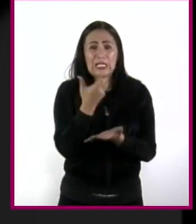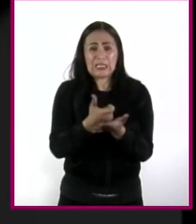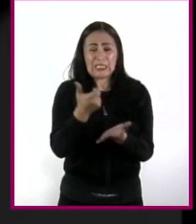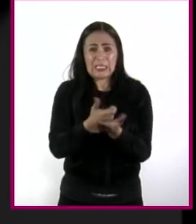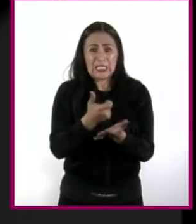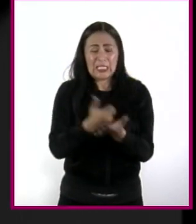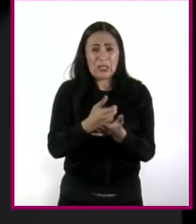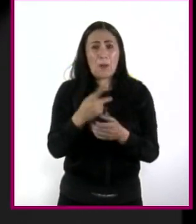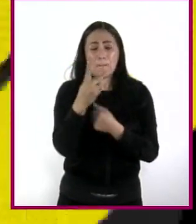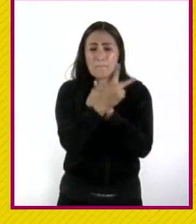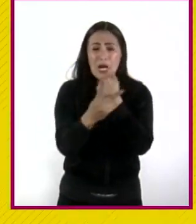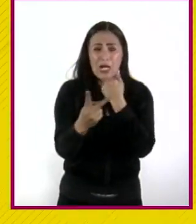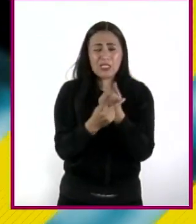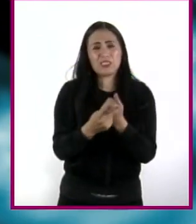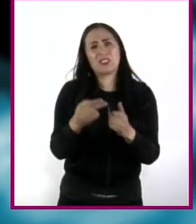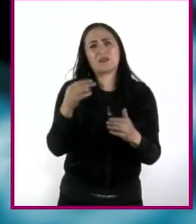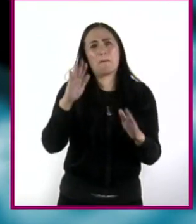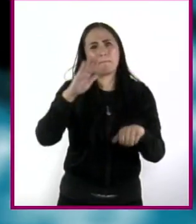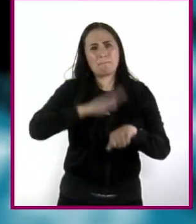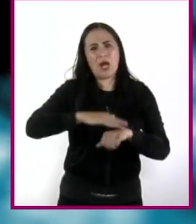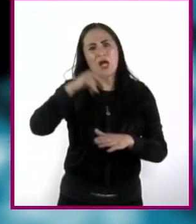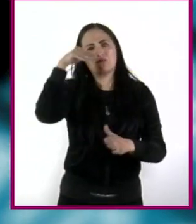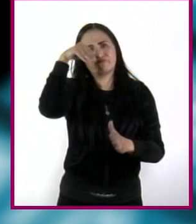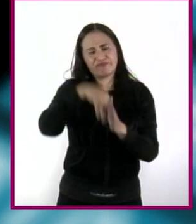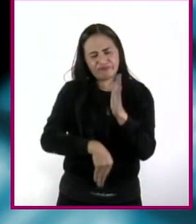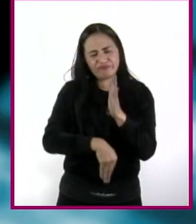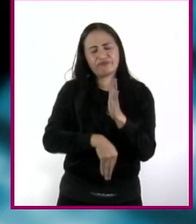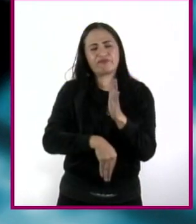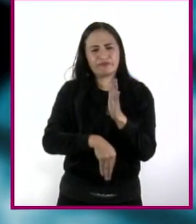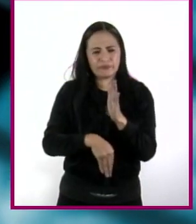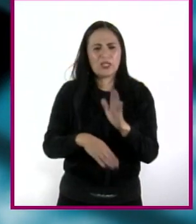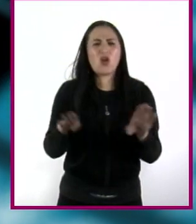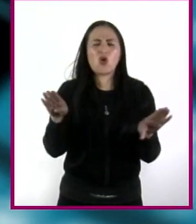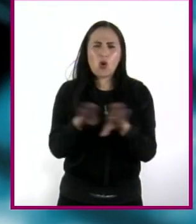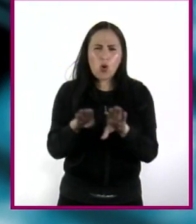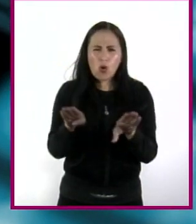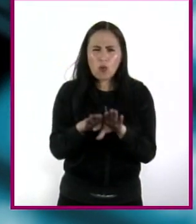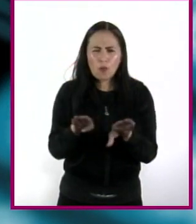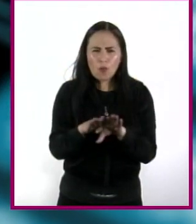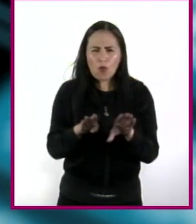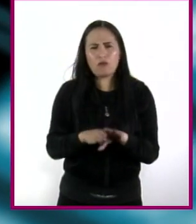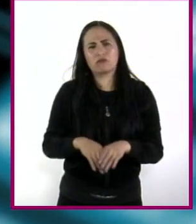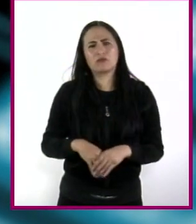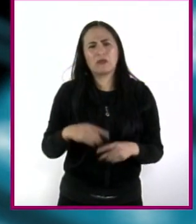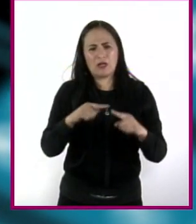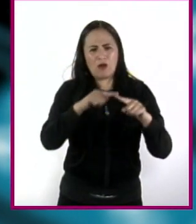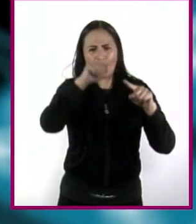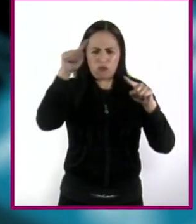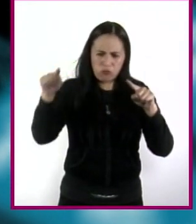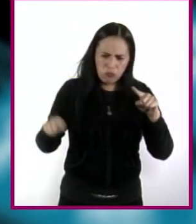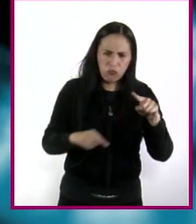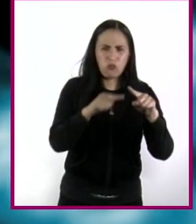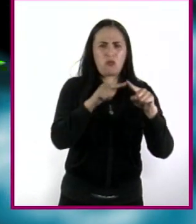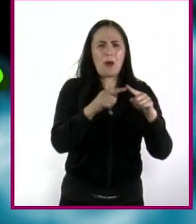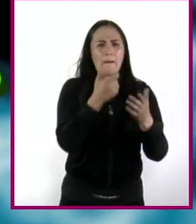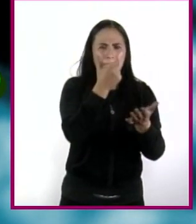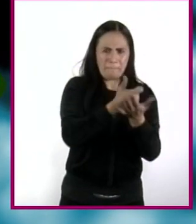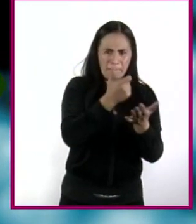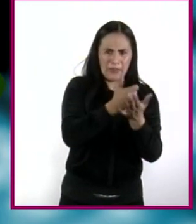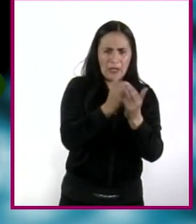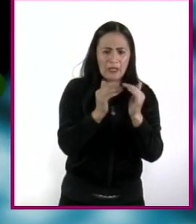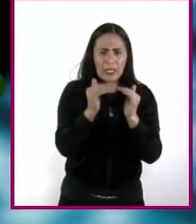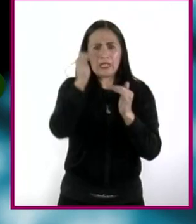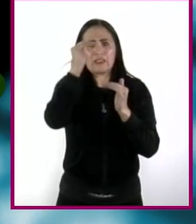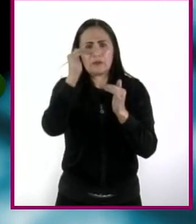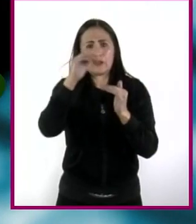a las naciones. Ese debilitamiento se manifestaba a través de ciclos de recesión e incluso de